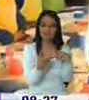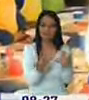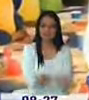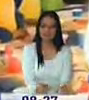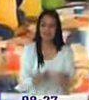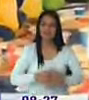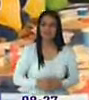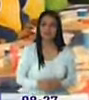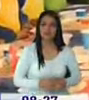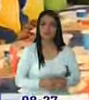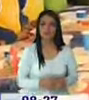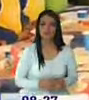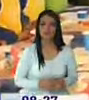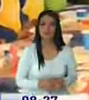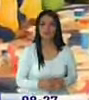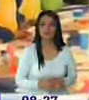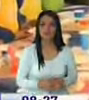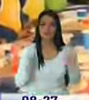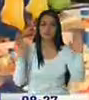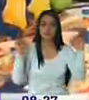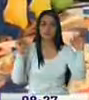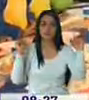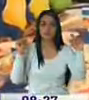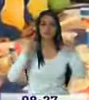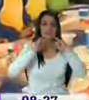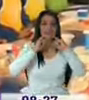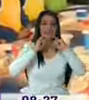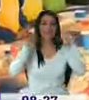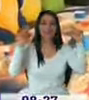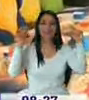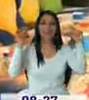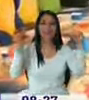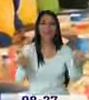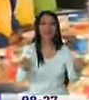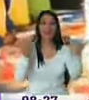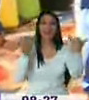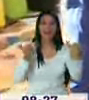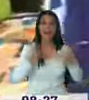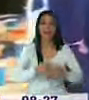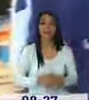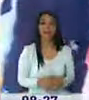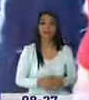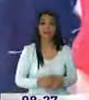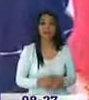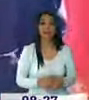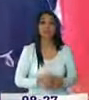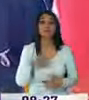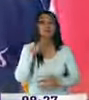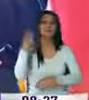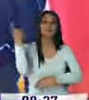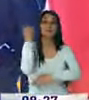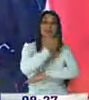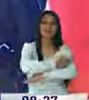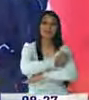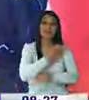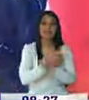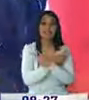desde aquí. Vamos a despedirnos con un súper grito, niños. ¿Hoy día qué se festeja? ¡El Día del